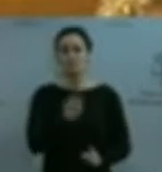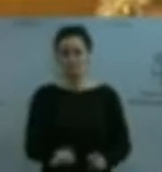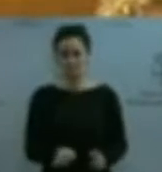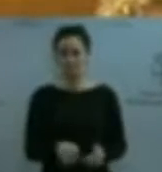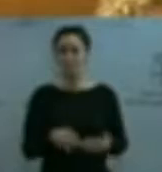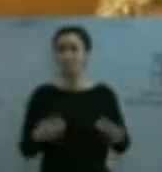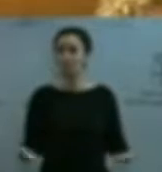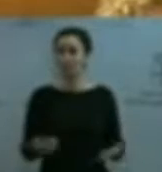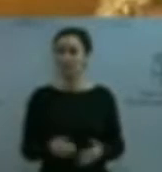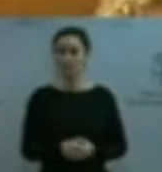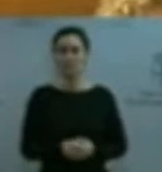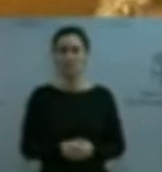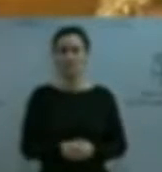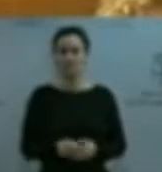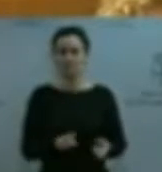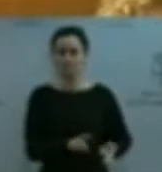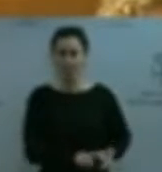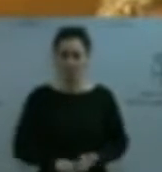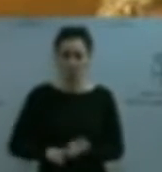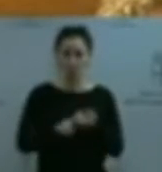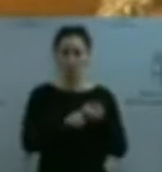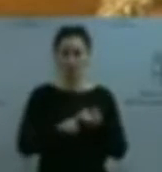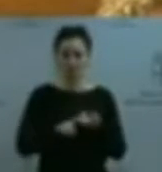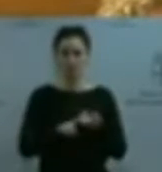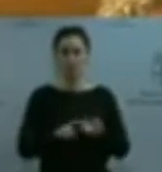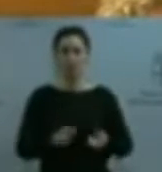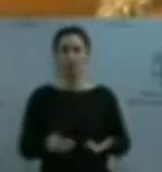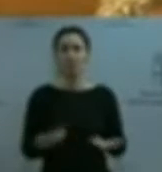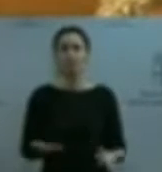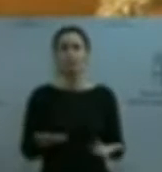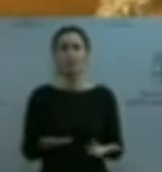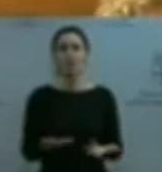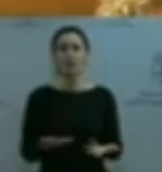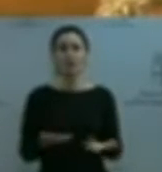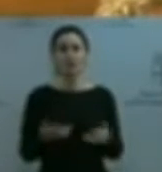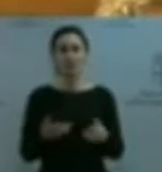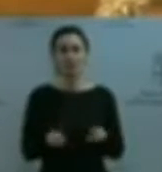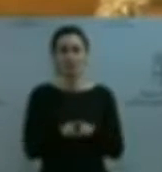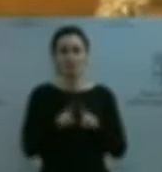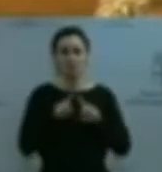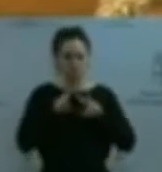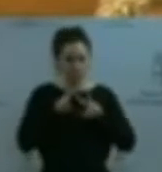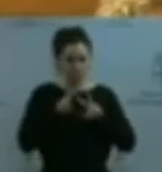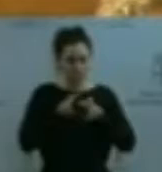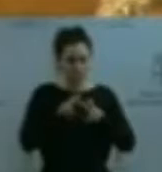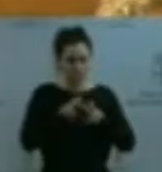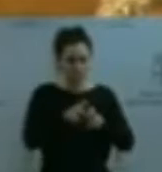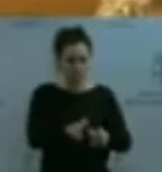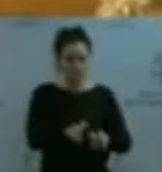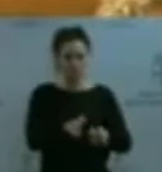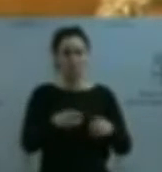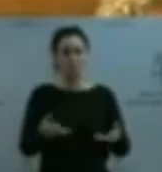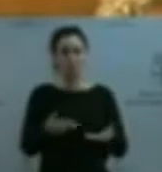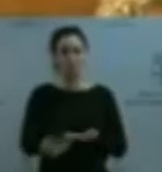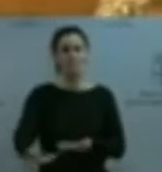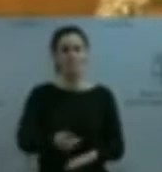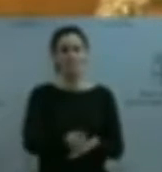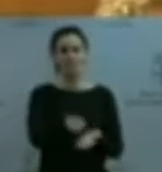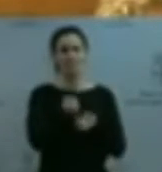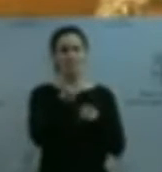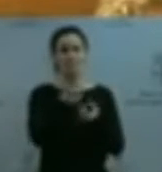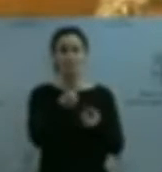tres administraciones. Pero mire, cuando empiezo a escarbar, la historia que me he encontrado en la solicitud de información refleja una manera de gestionar, yo diría que muy